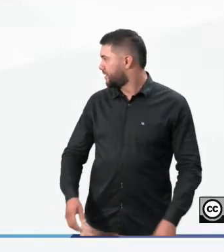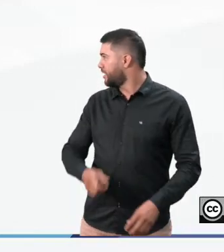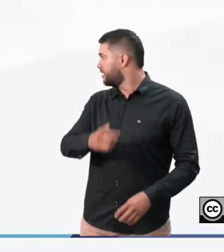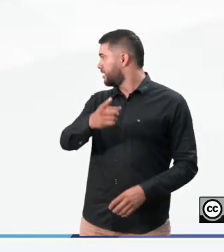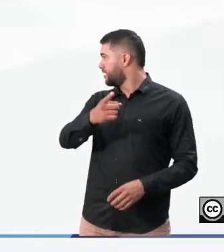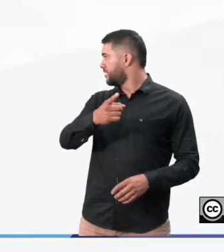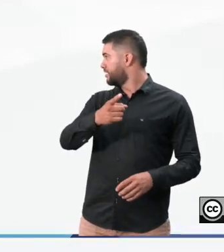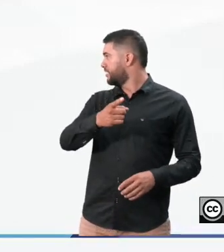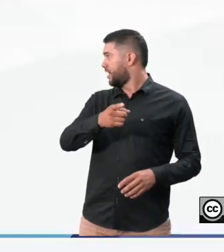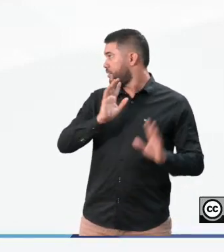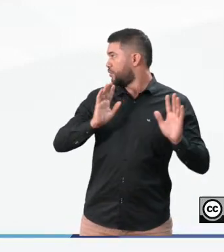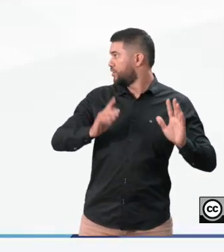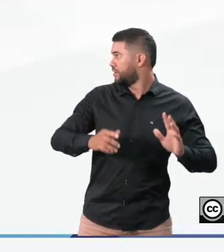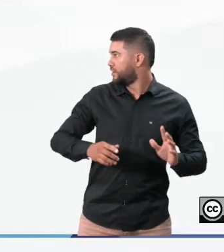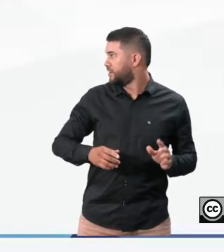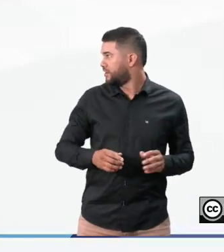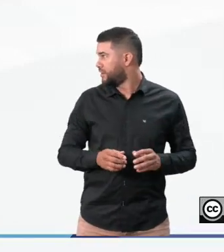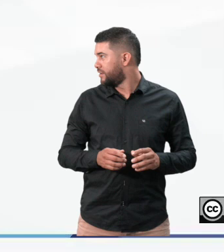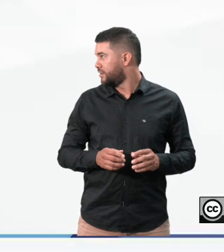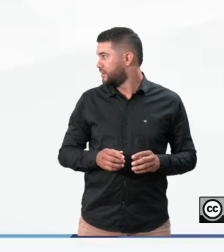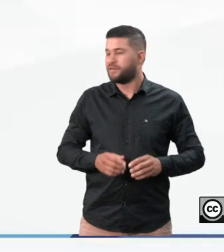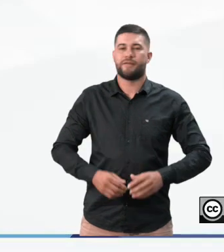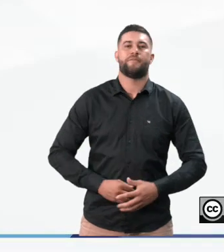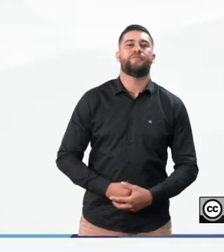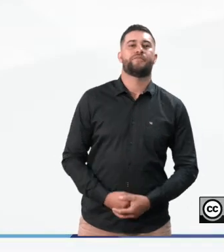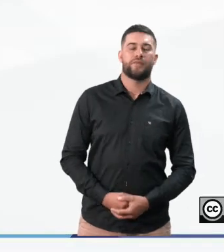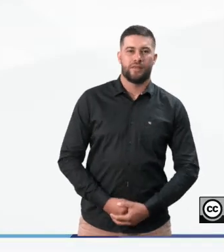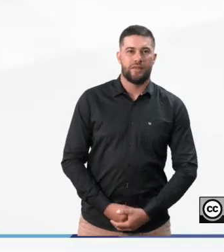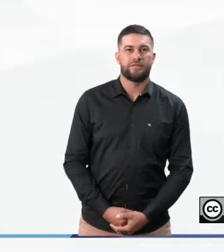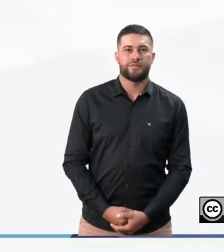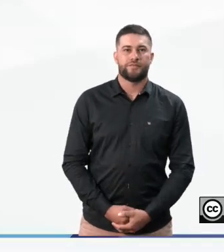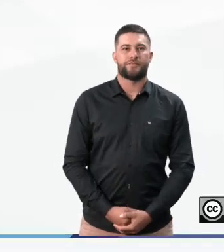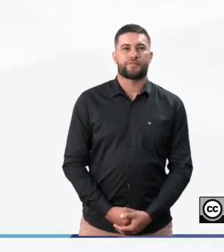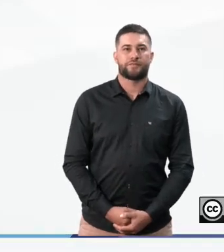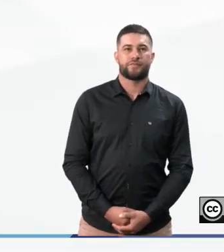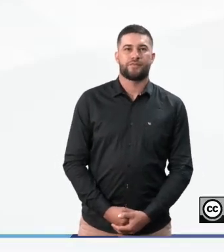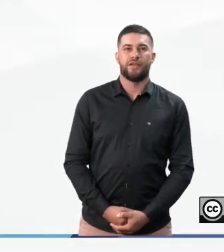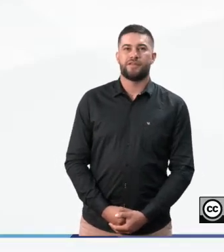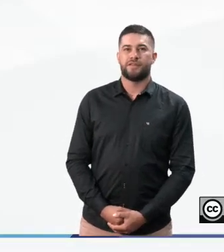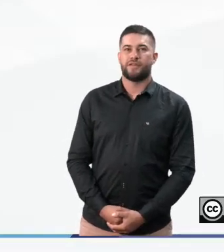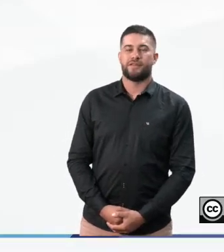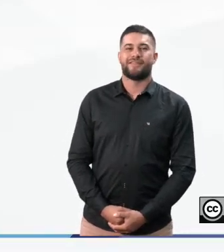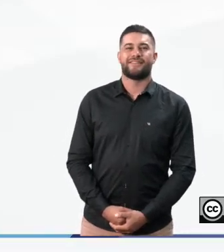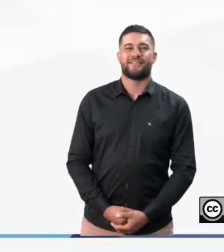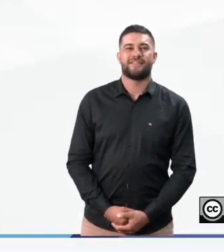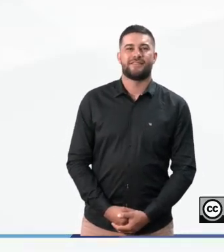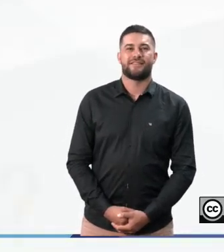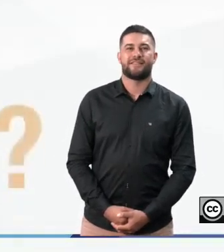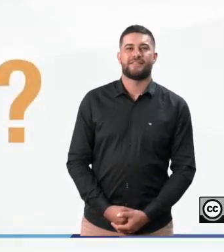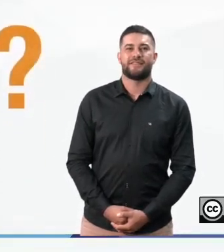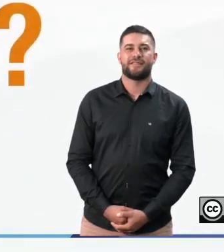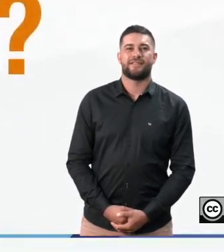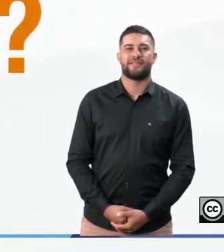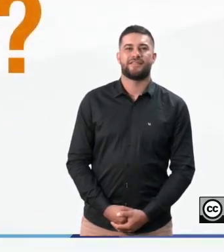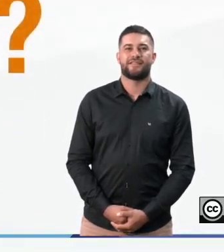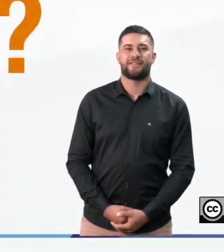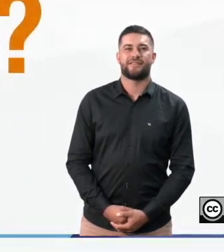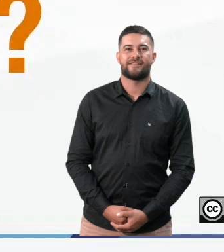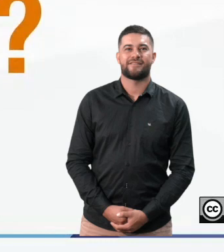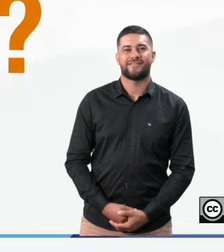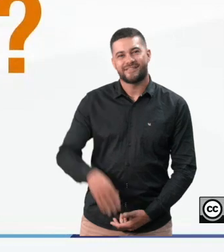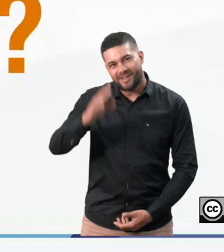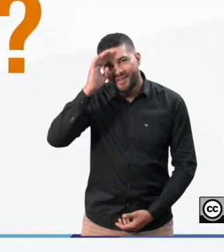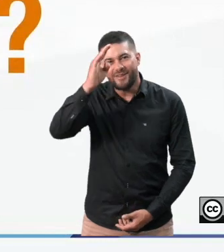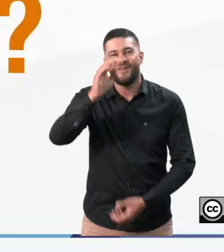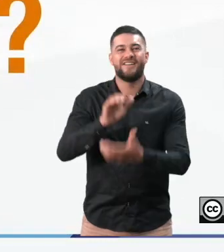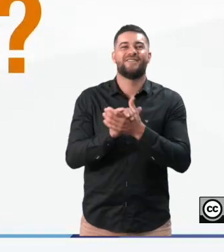universitaria. Aquí les dejo mi correo para alguna solicitud o alguna información que requieran. Vemos cuáles son